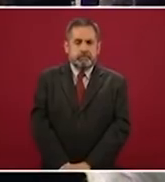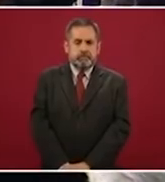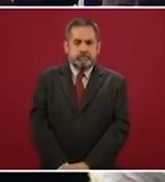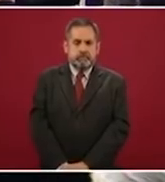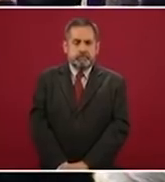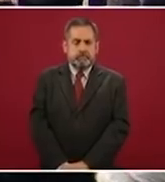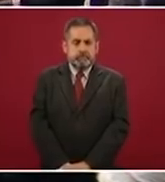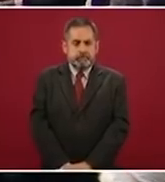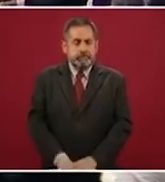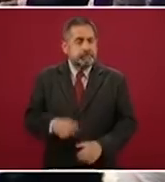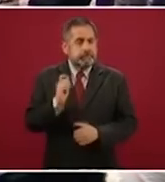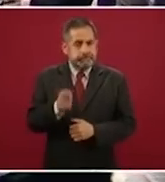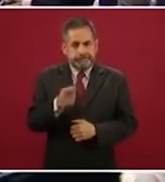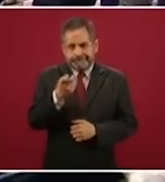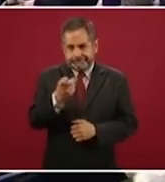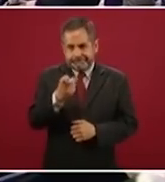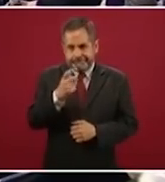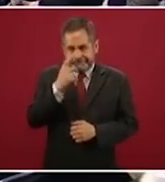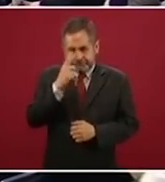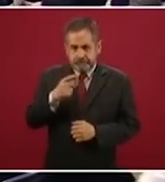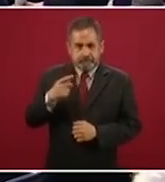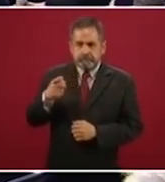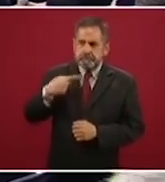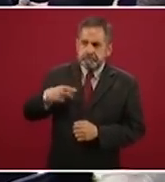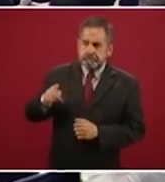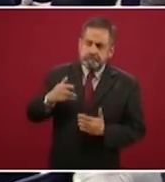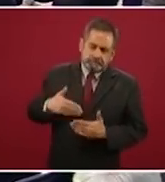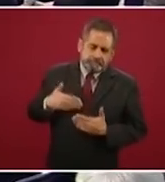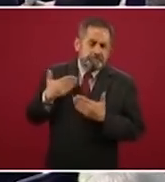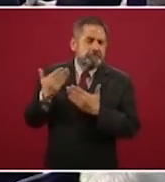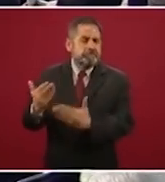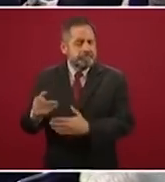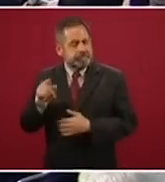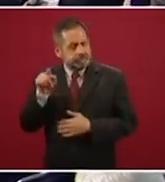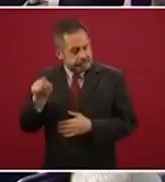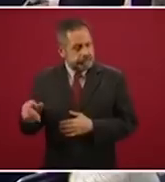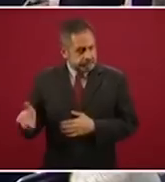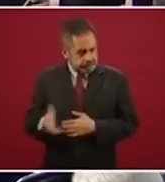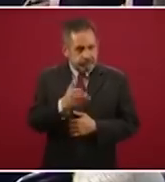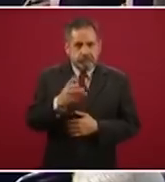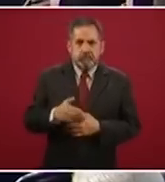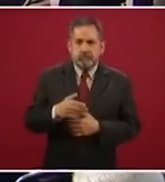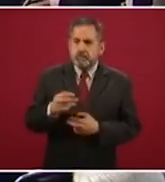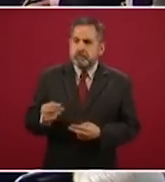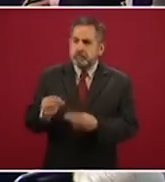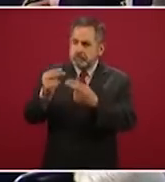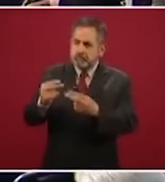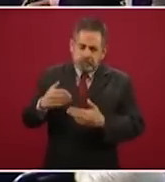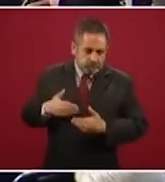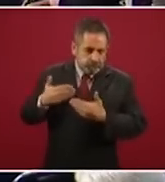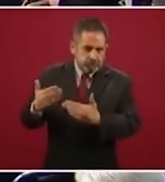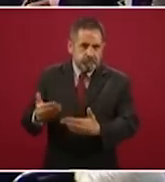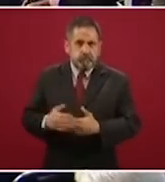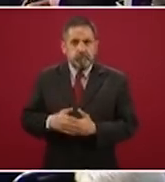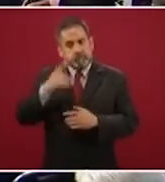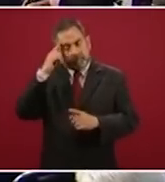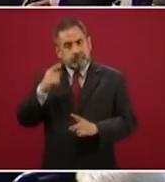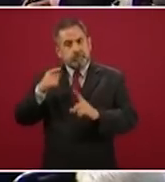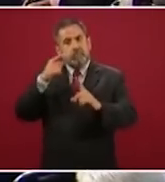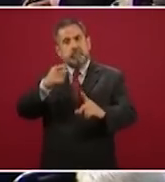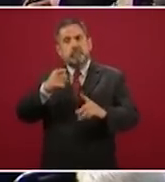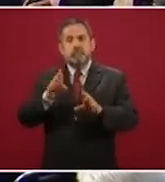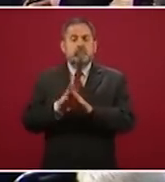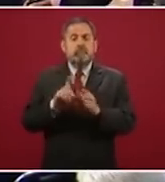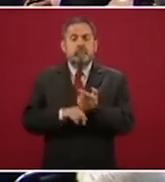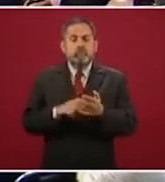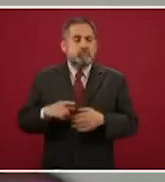Se trata precisamente de eso, de confiar en las personas, de confiar en los empresarios. Aquí el objetivo no es que